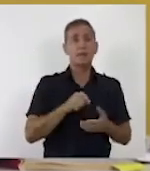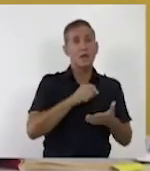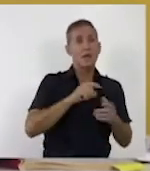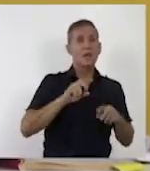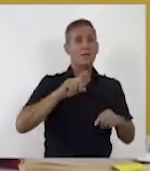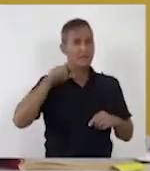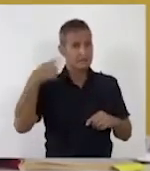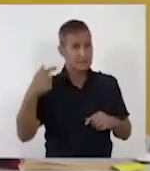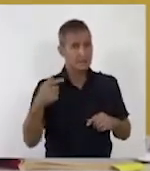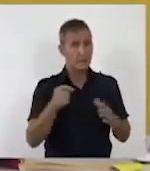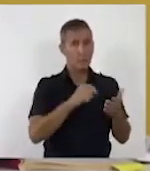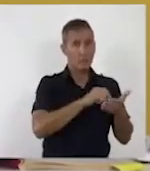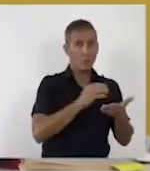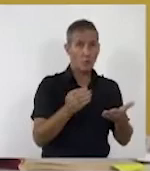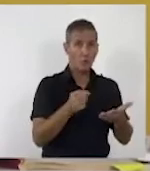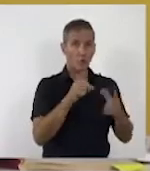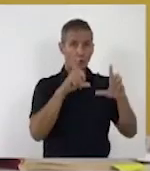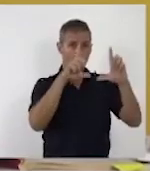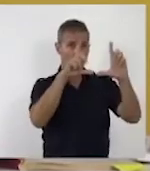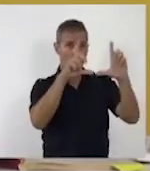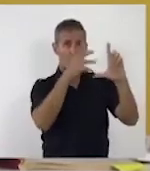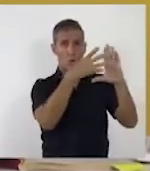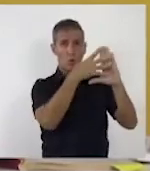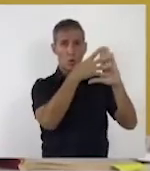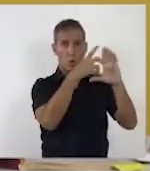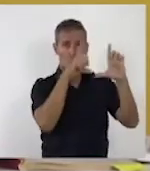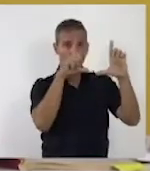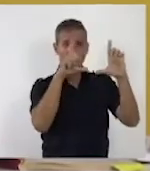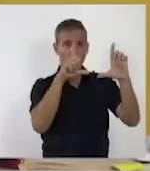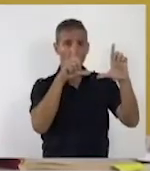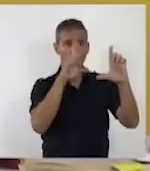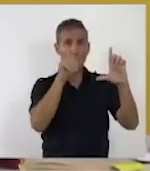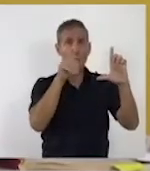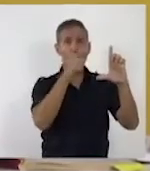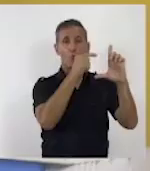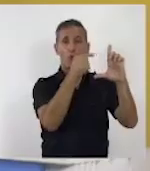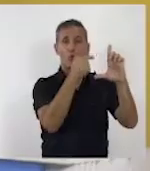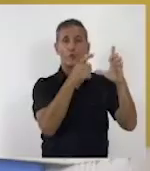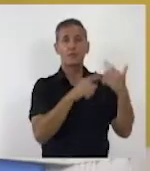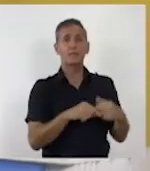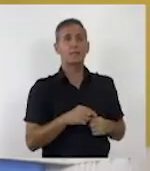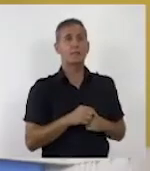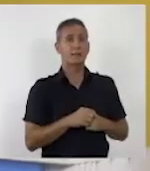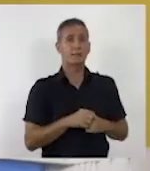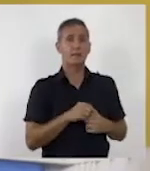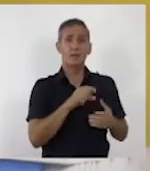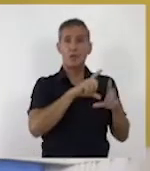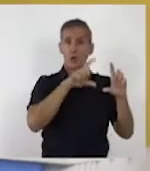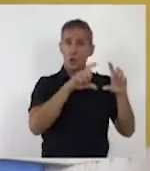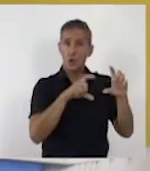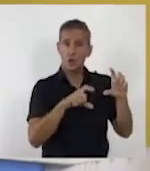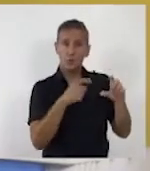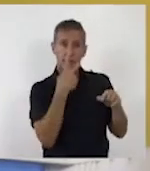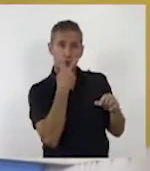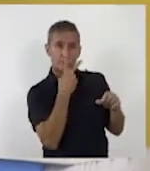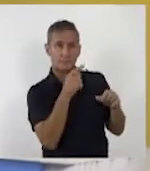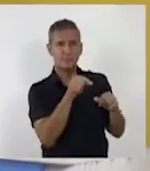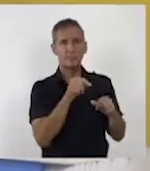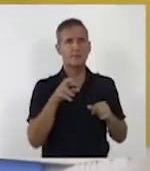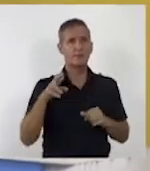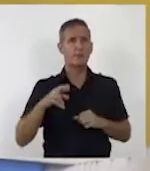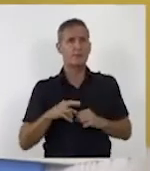modelo caligráfico que se les presentó o sea el de los textos que aparecen ahí una vez terminado como siempre les